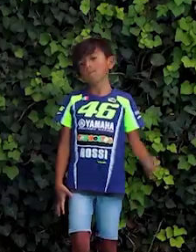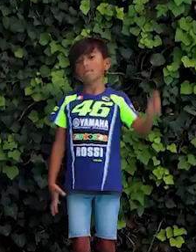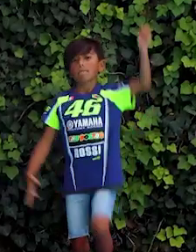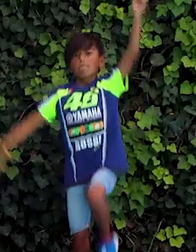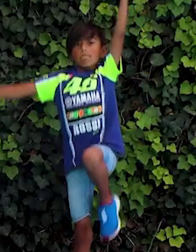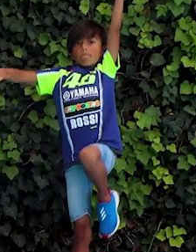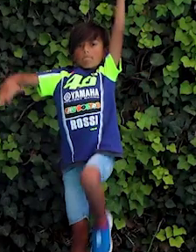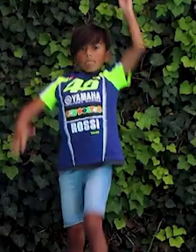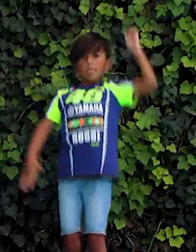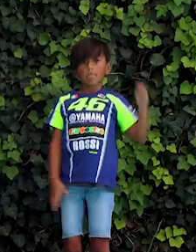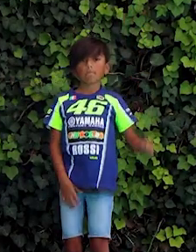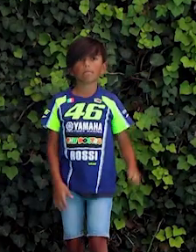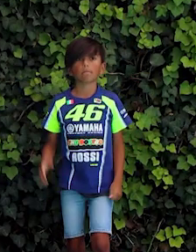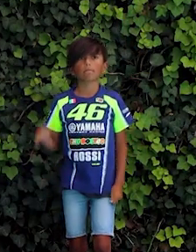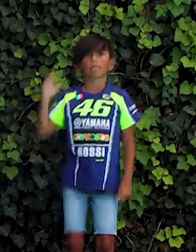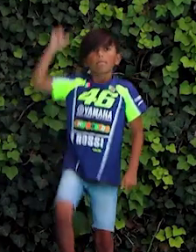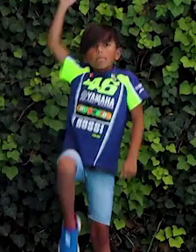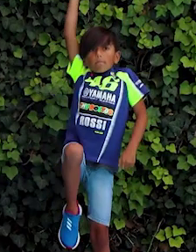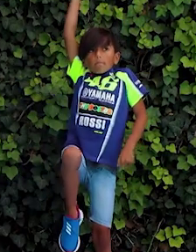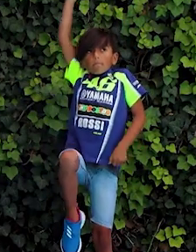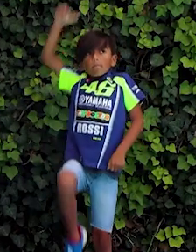bien.